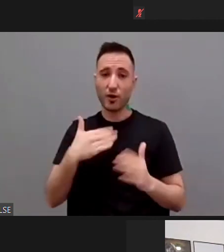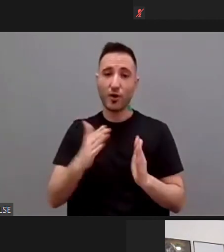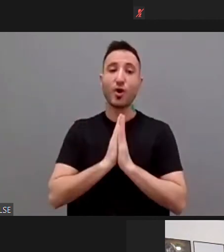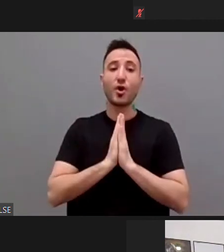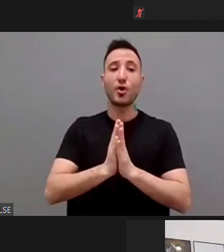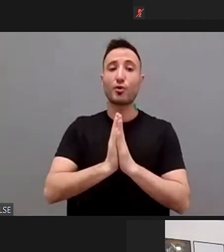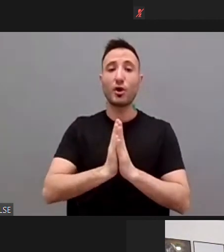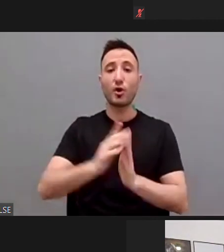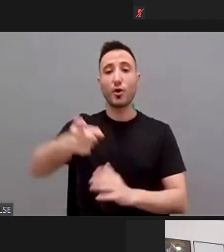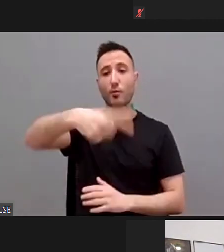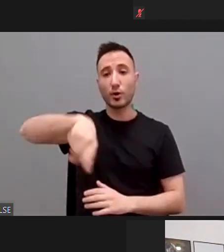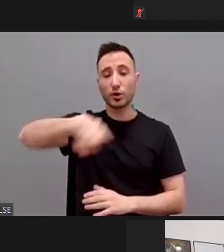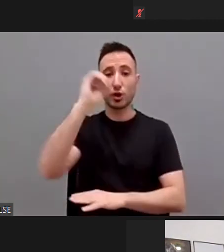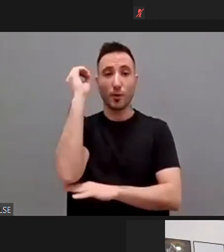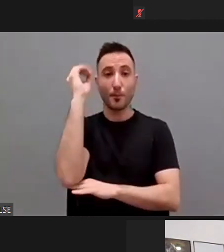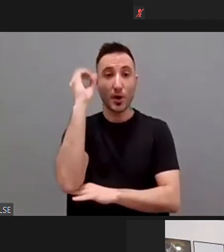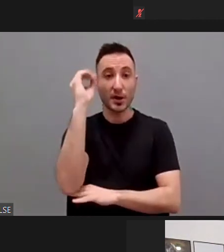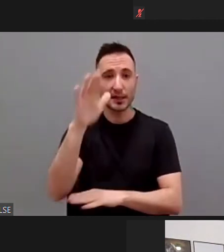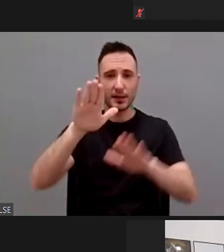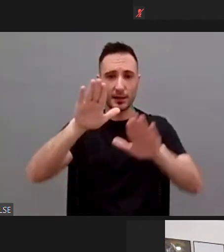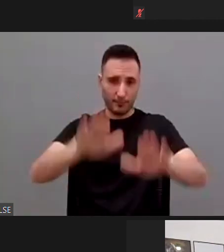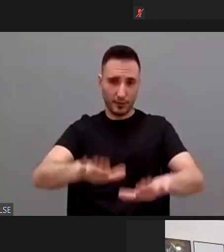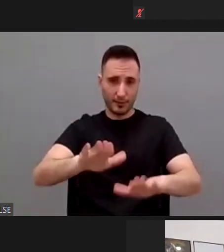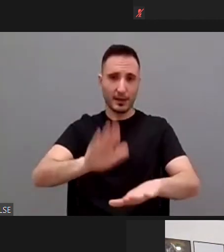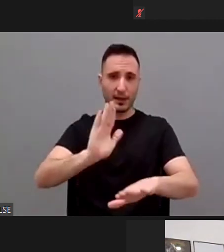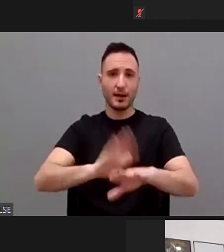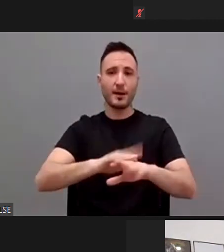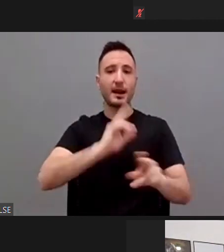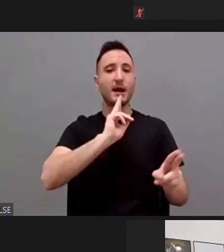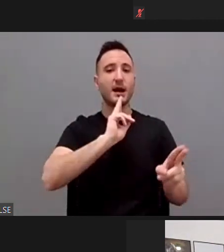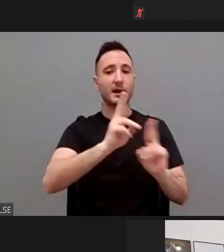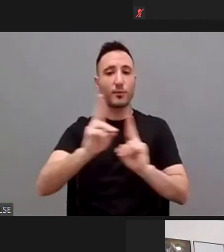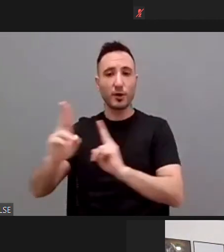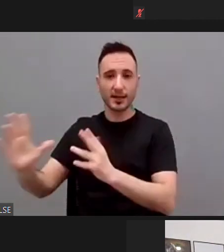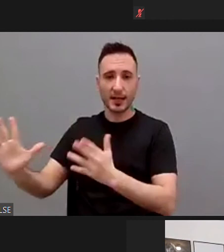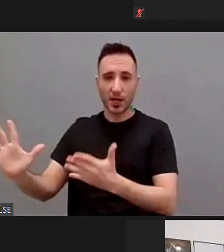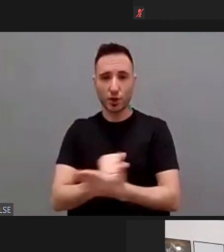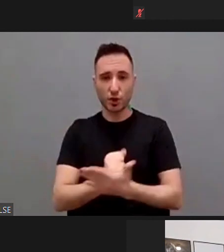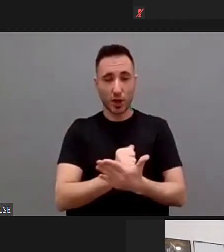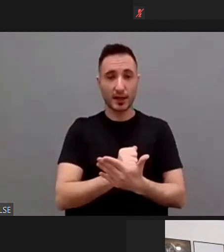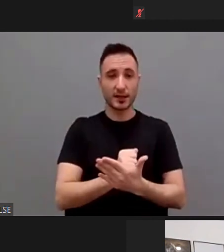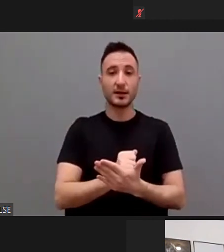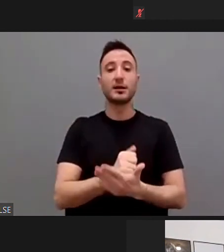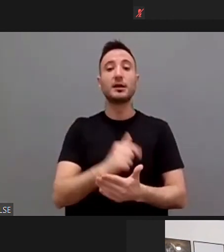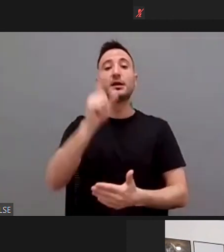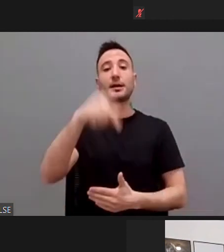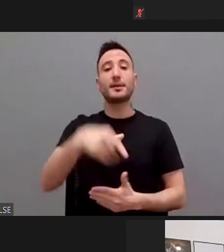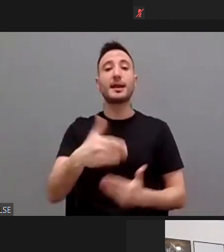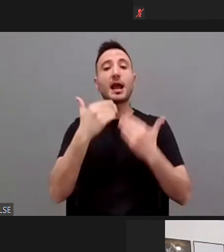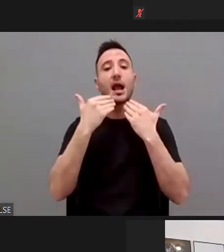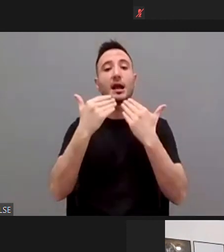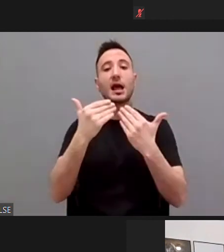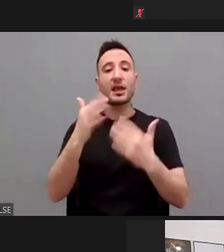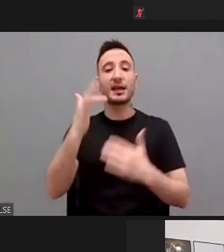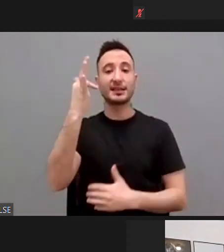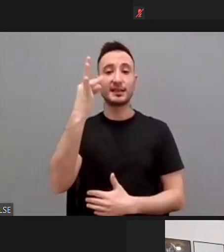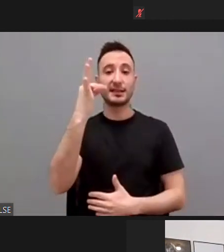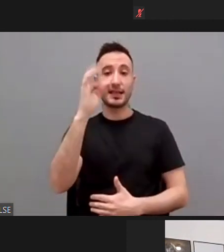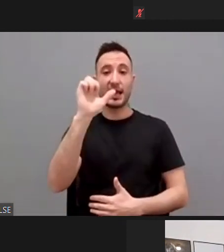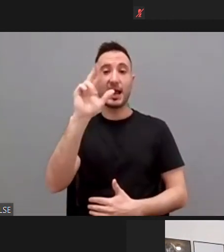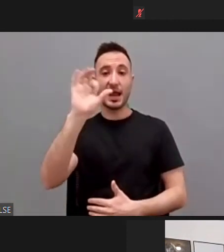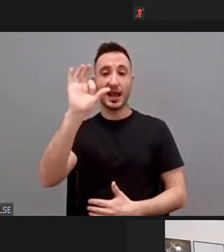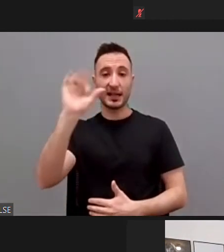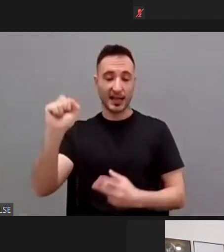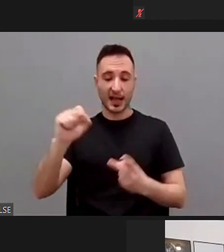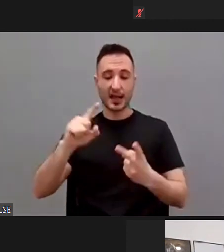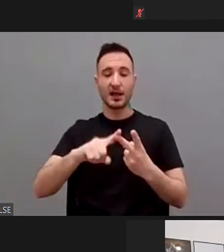os quedéis para poder dar contestación a estas preguntas. Os agradecemos mucho tanto a Teresa, Sabina,